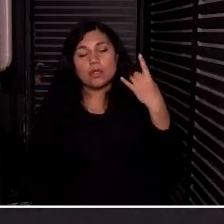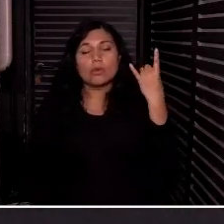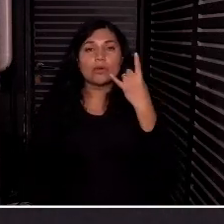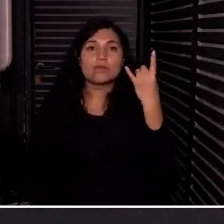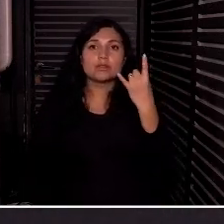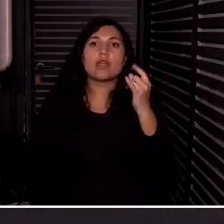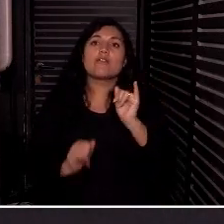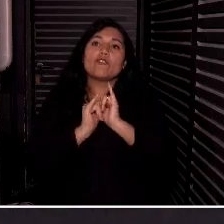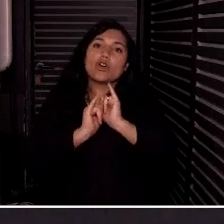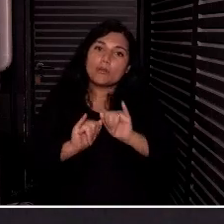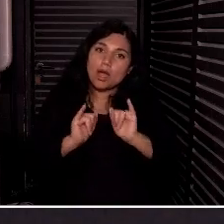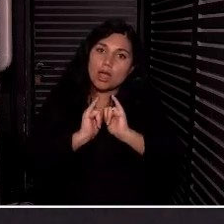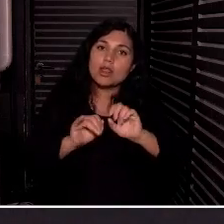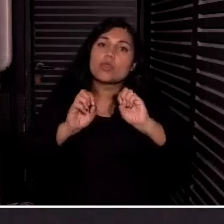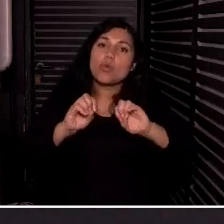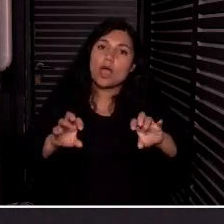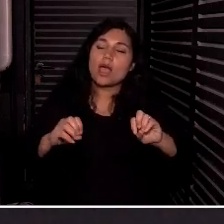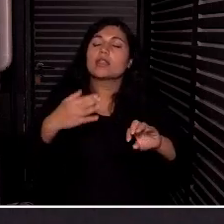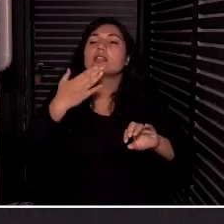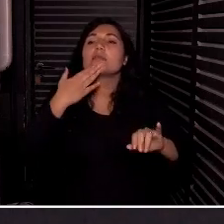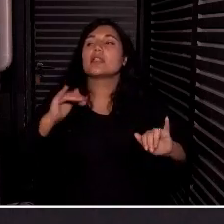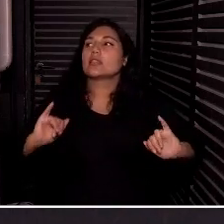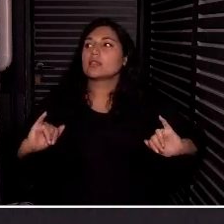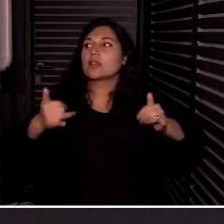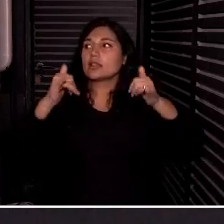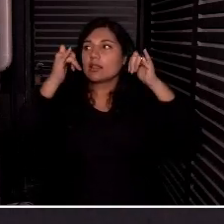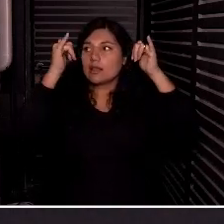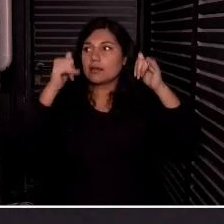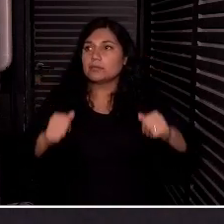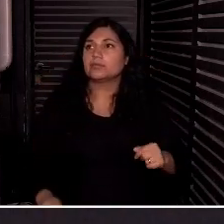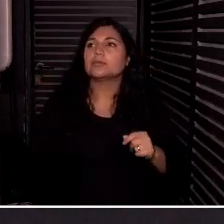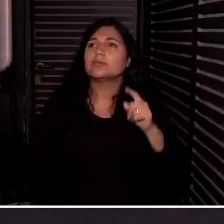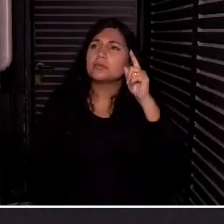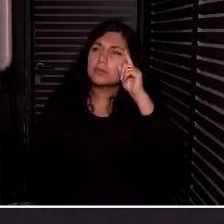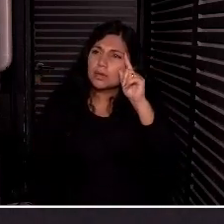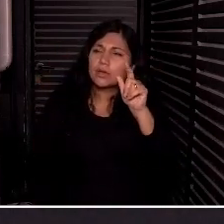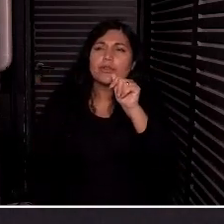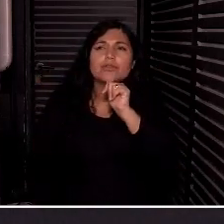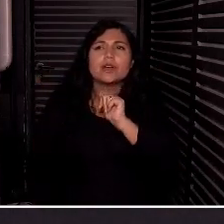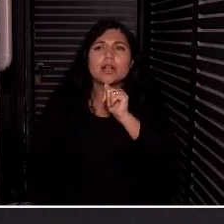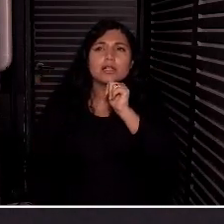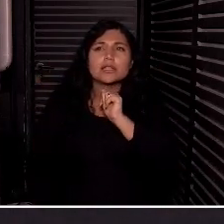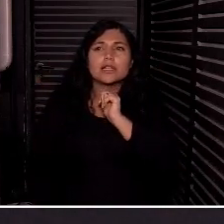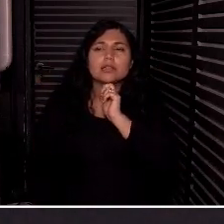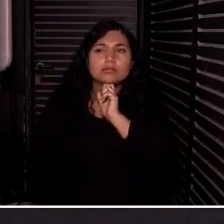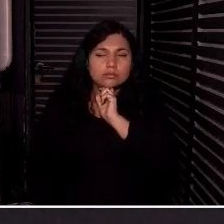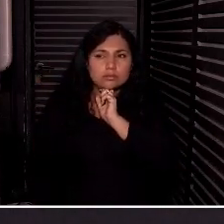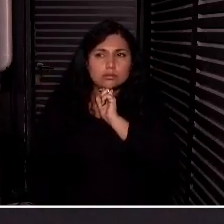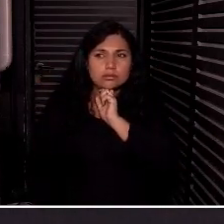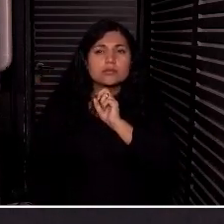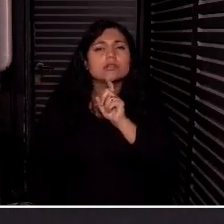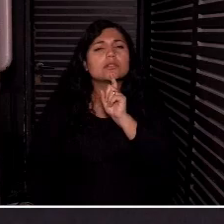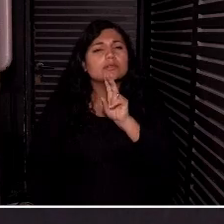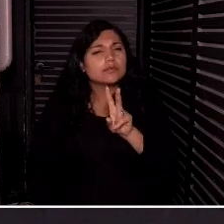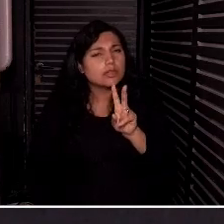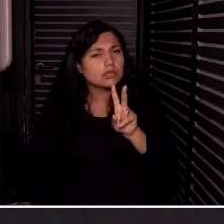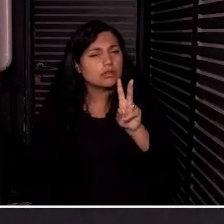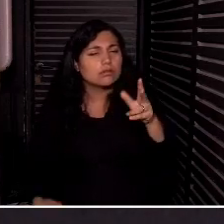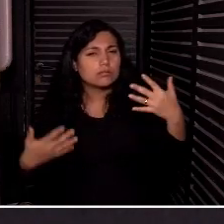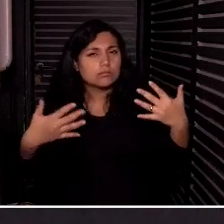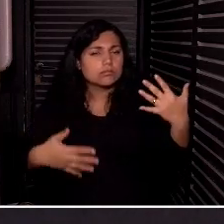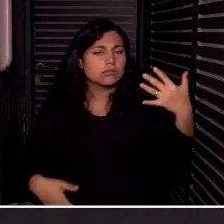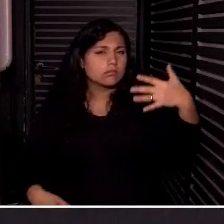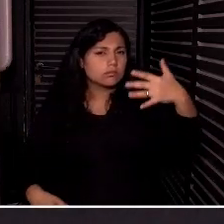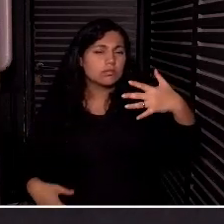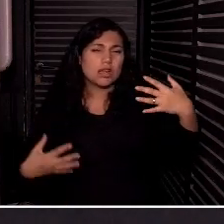entretener eh lo que no ha salido yo he escuchado si es que los medios tienen la televisión tiene responsabilidad social no